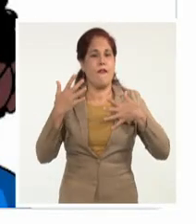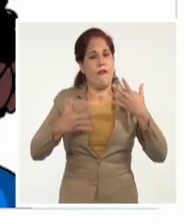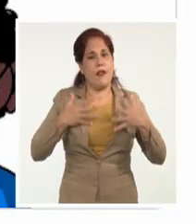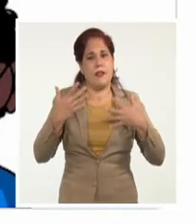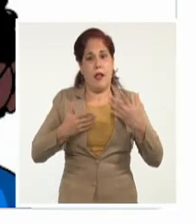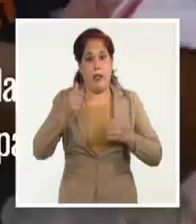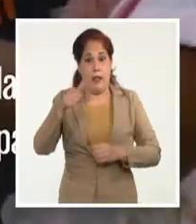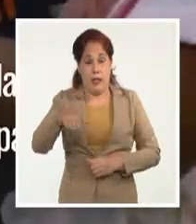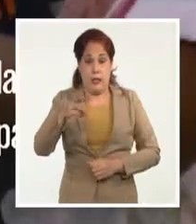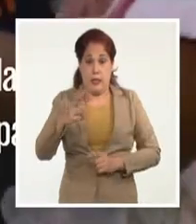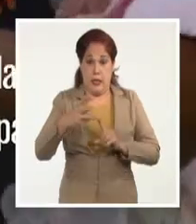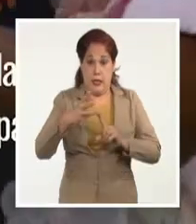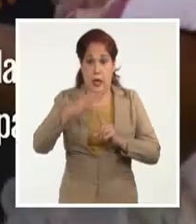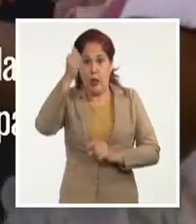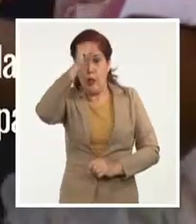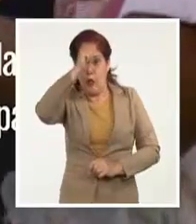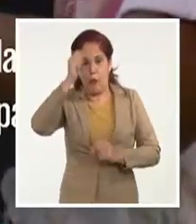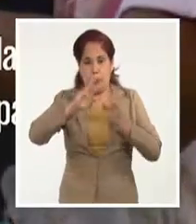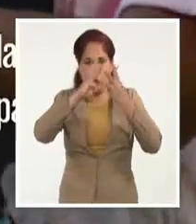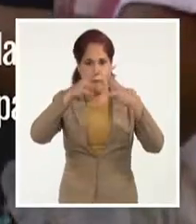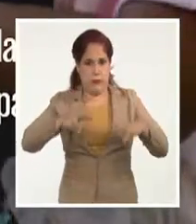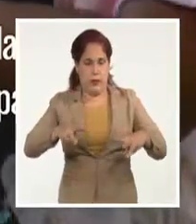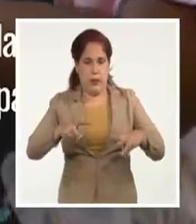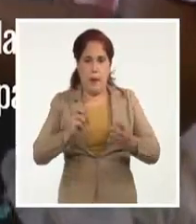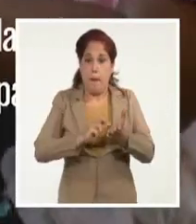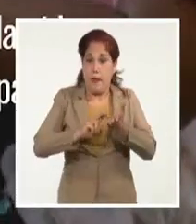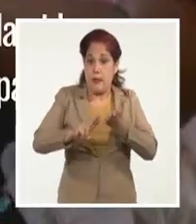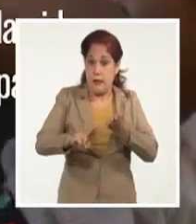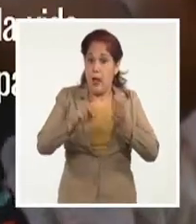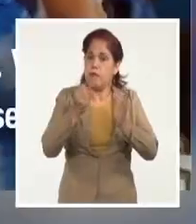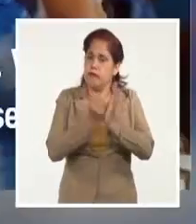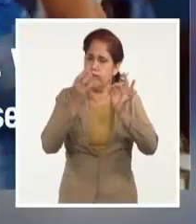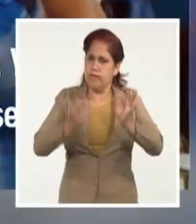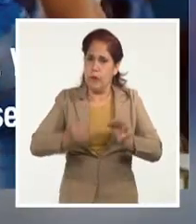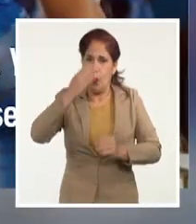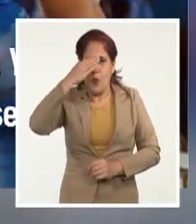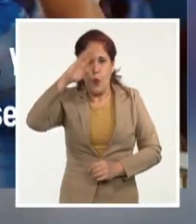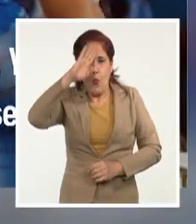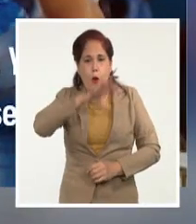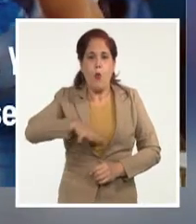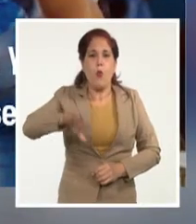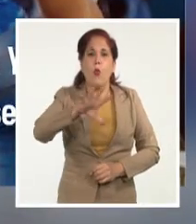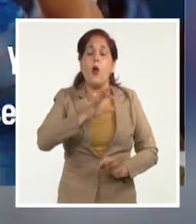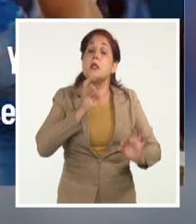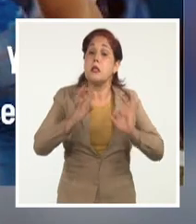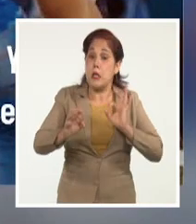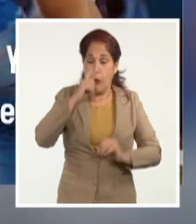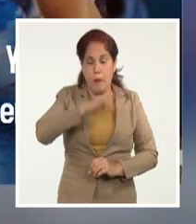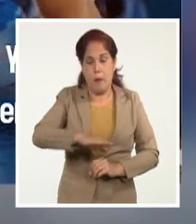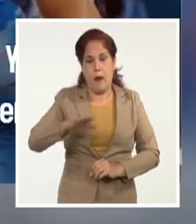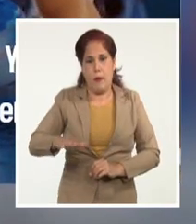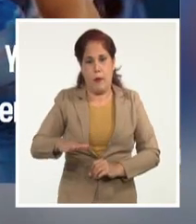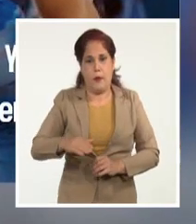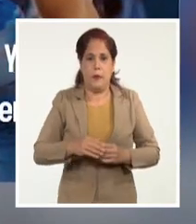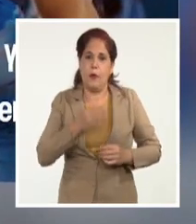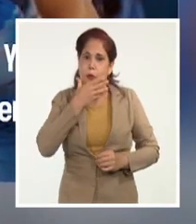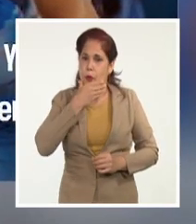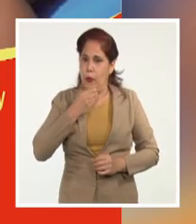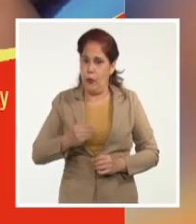tercer domingo de julio en las redes mensajes que reafirman la cuba como un espacio seguro para los más pequeños